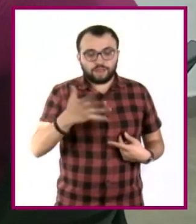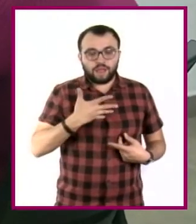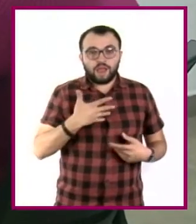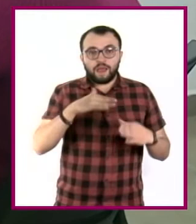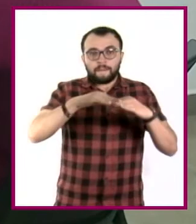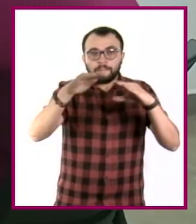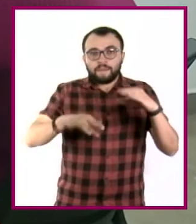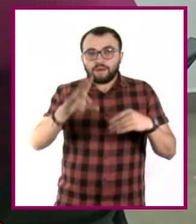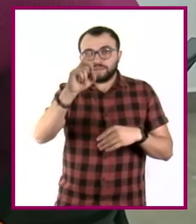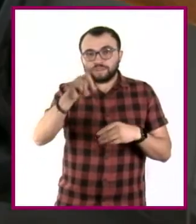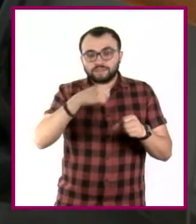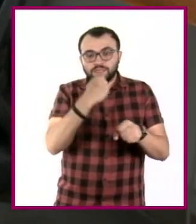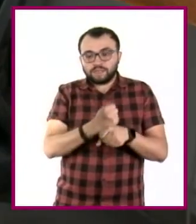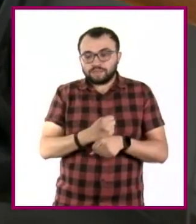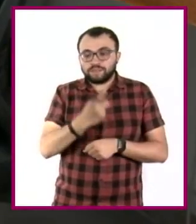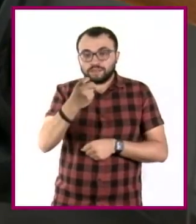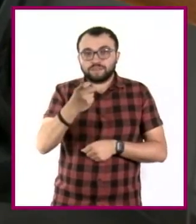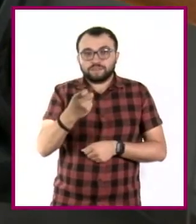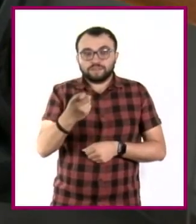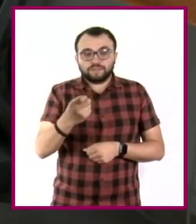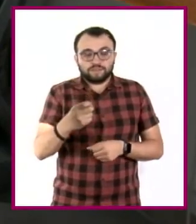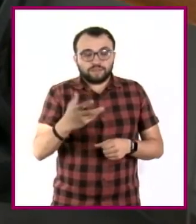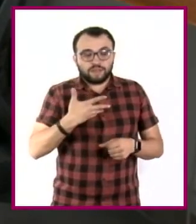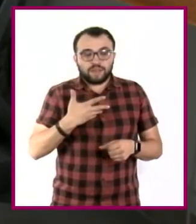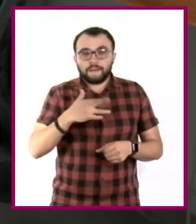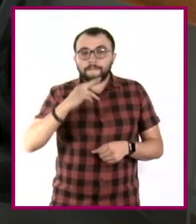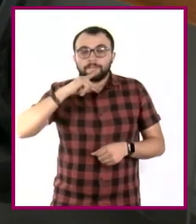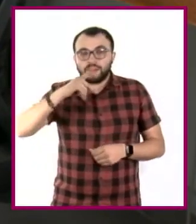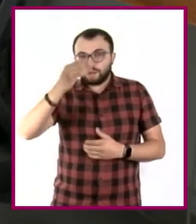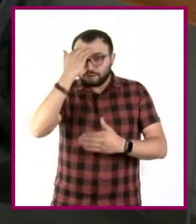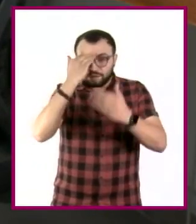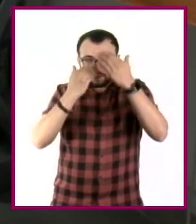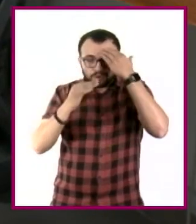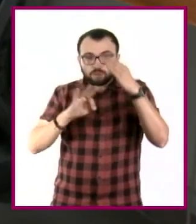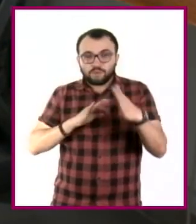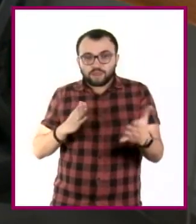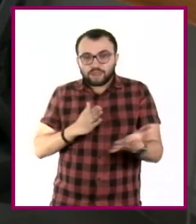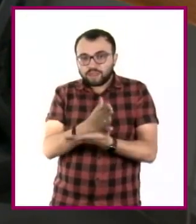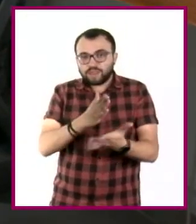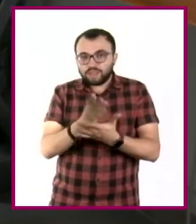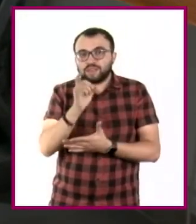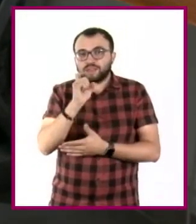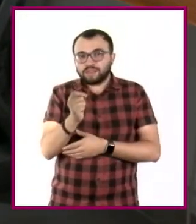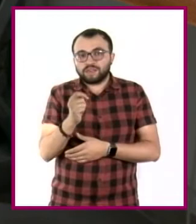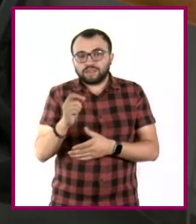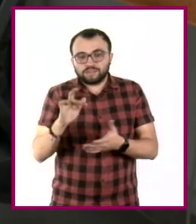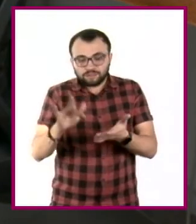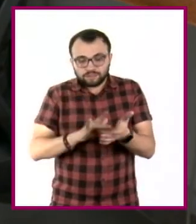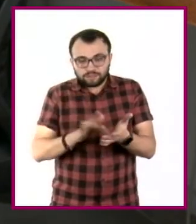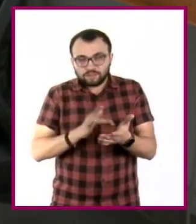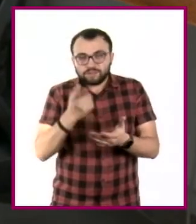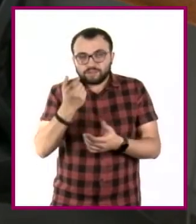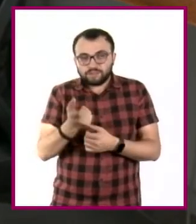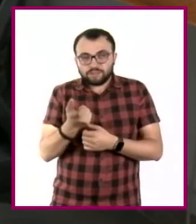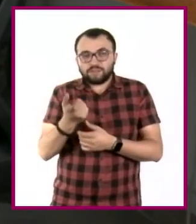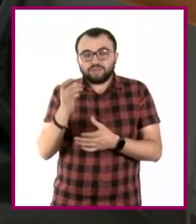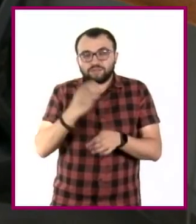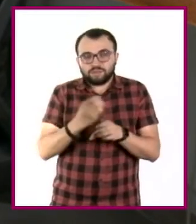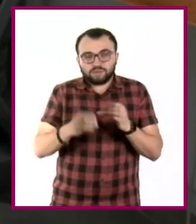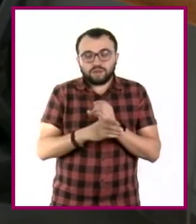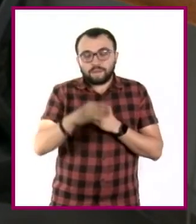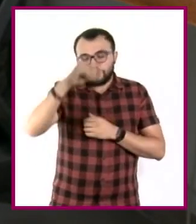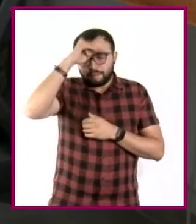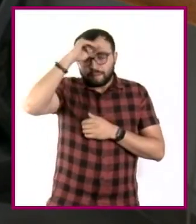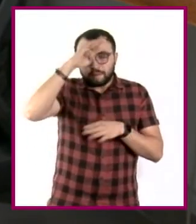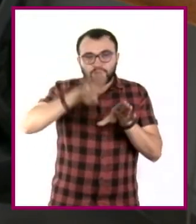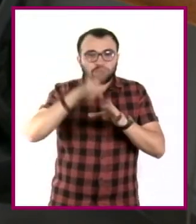de 30 años. Es la generación con el mejor conocimiento y acceso a recursos de comunicación y tecnología, con pensamiento creativo y